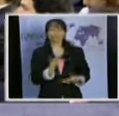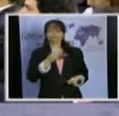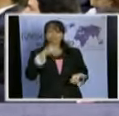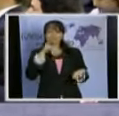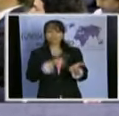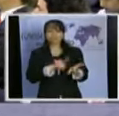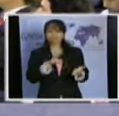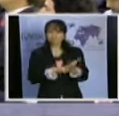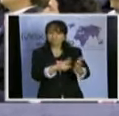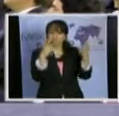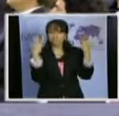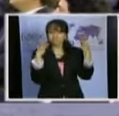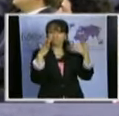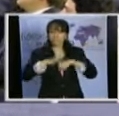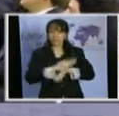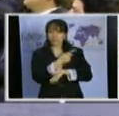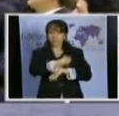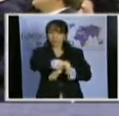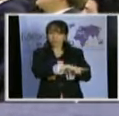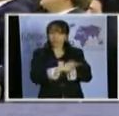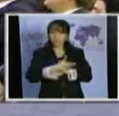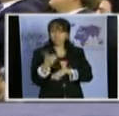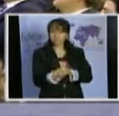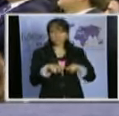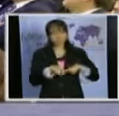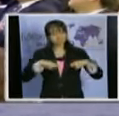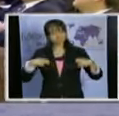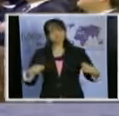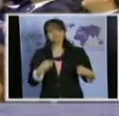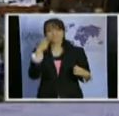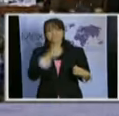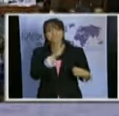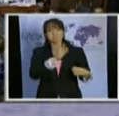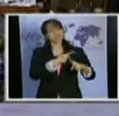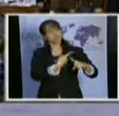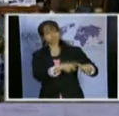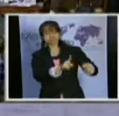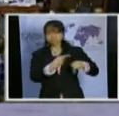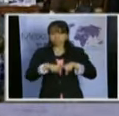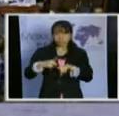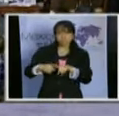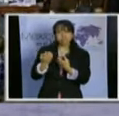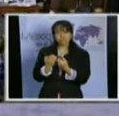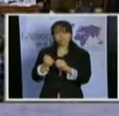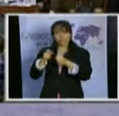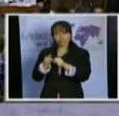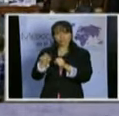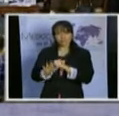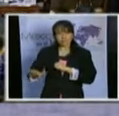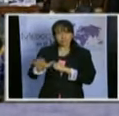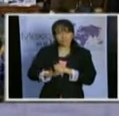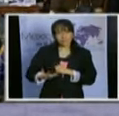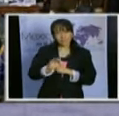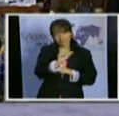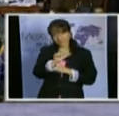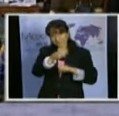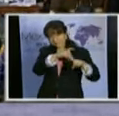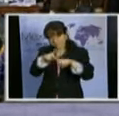panel plural que representa la diversidad de la sociedad civil. Venimos de años